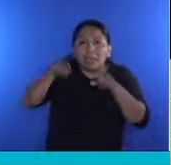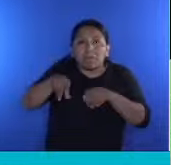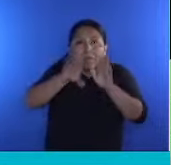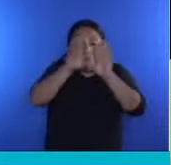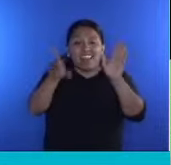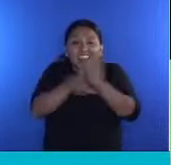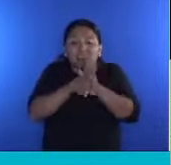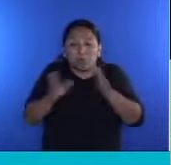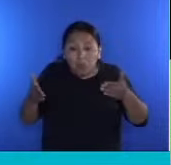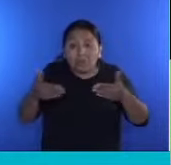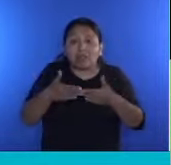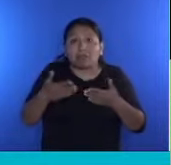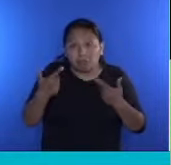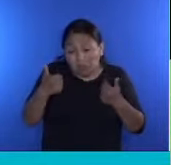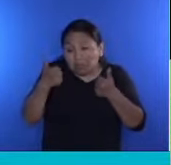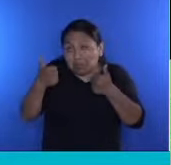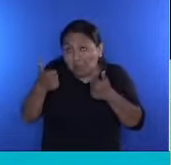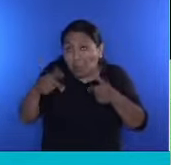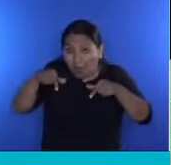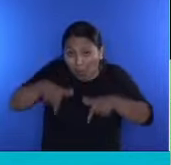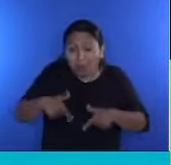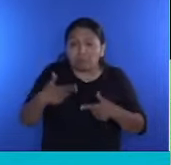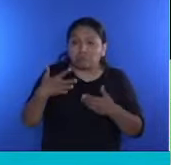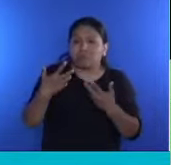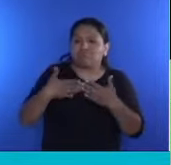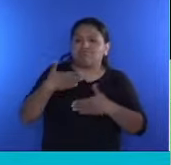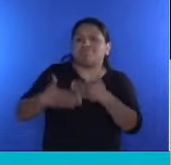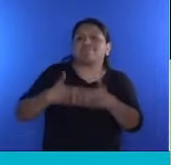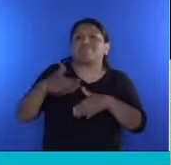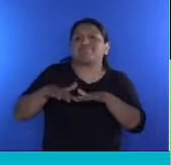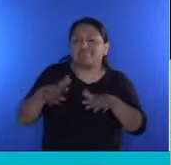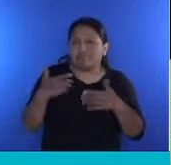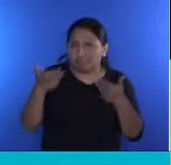que celebro que hoy esté en funcionamiento.